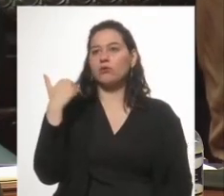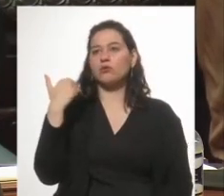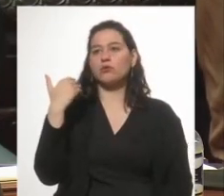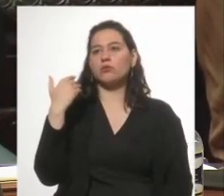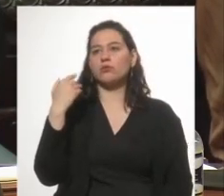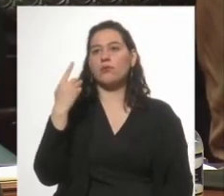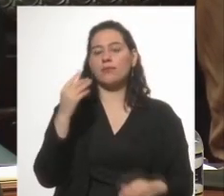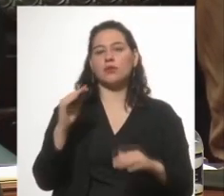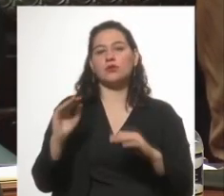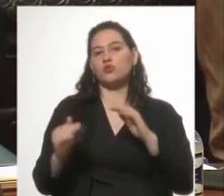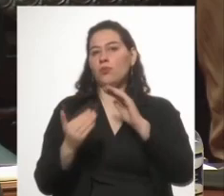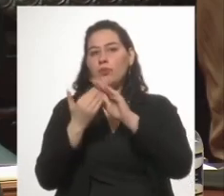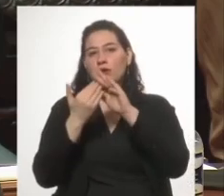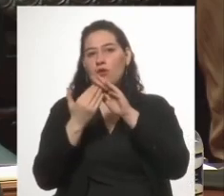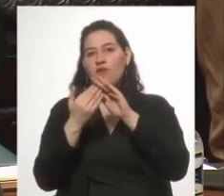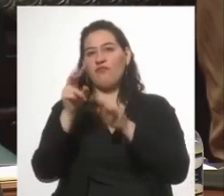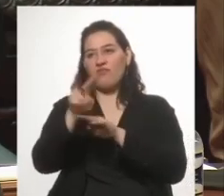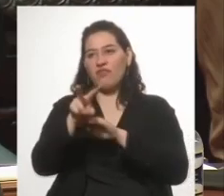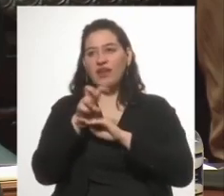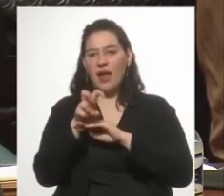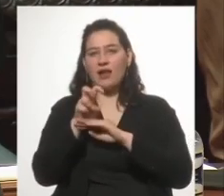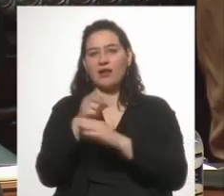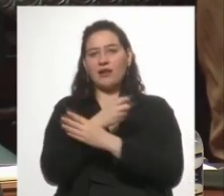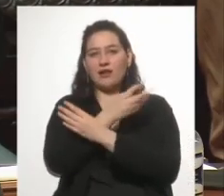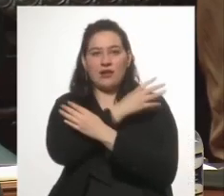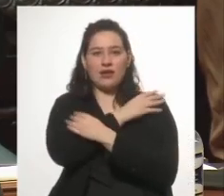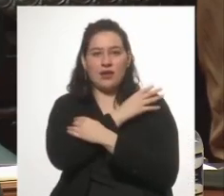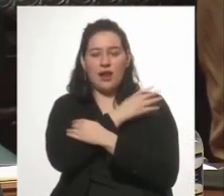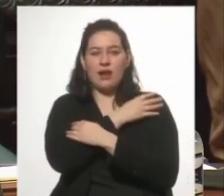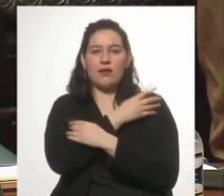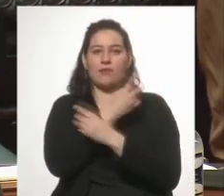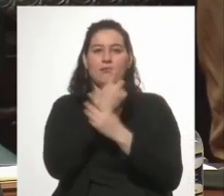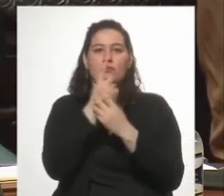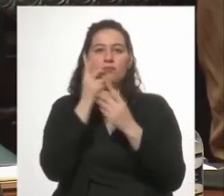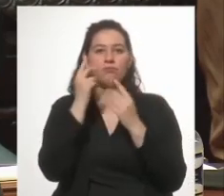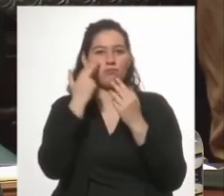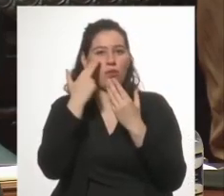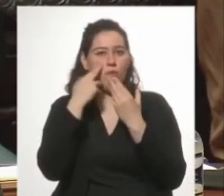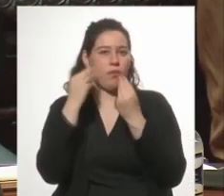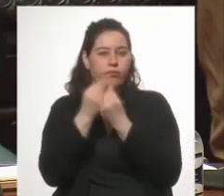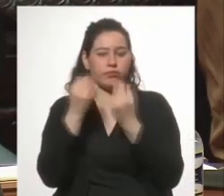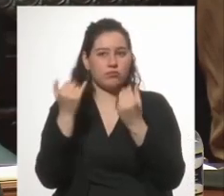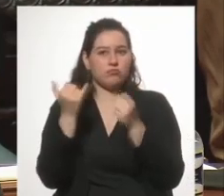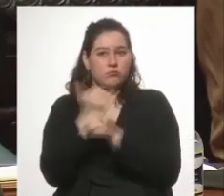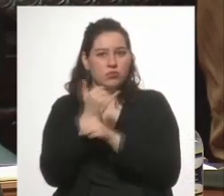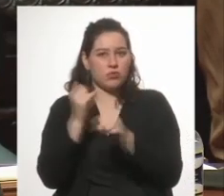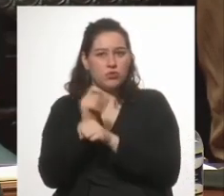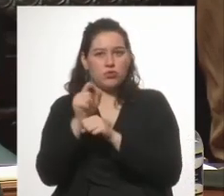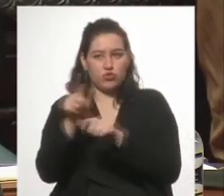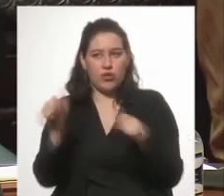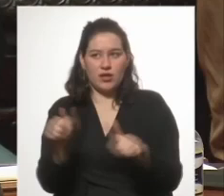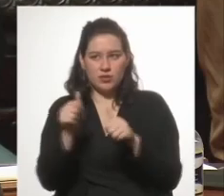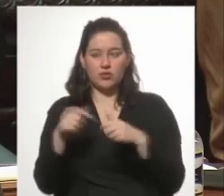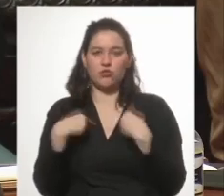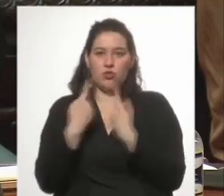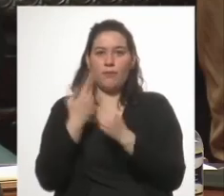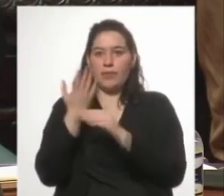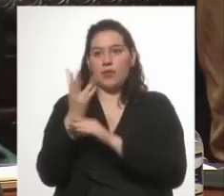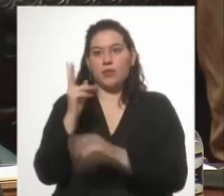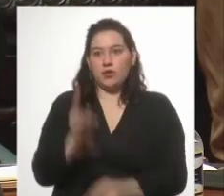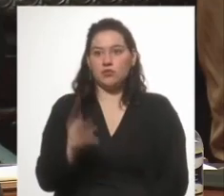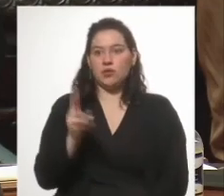su superior, el fiscal general, por graves irregularidades en su accionar.